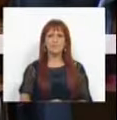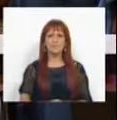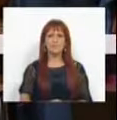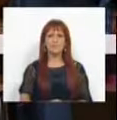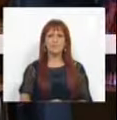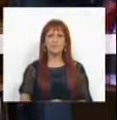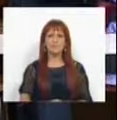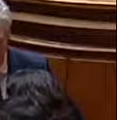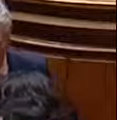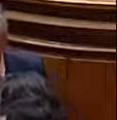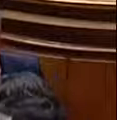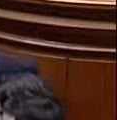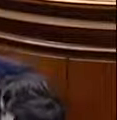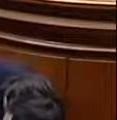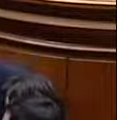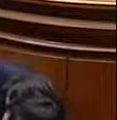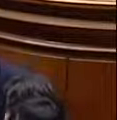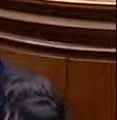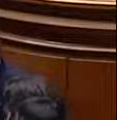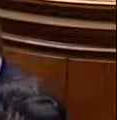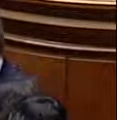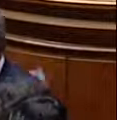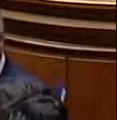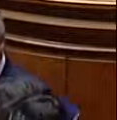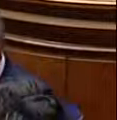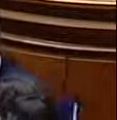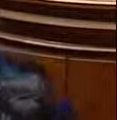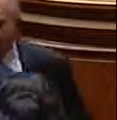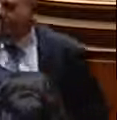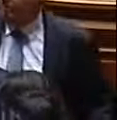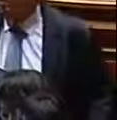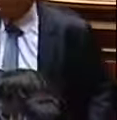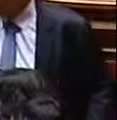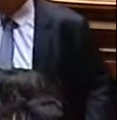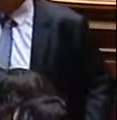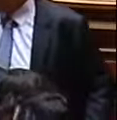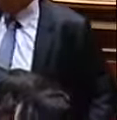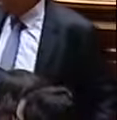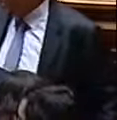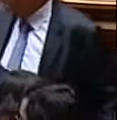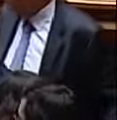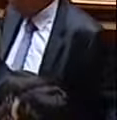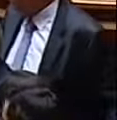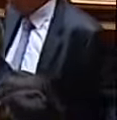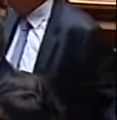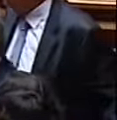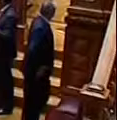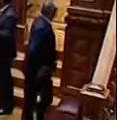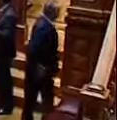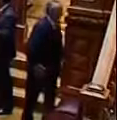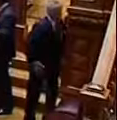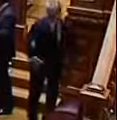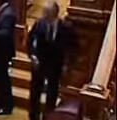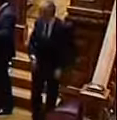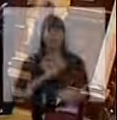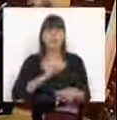radical. Para otros, el pacto entre los socialistas, los comunistas y los marxistas ha provocado una fractura entre la